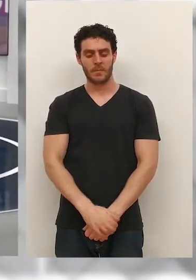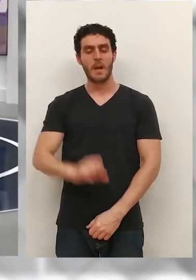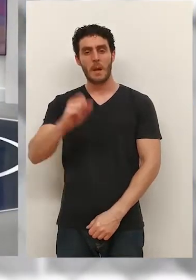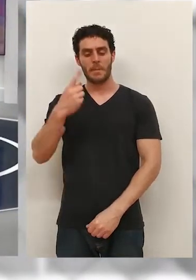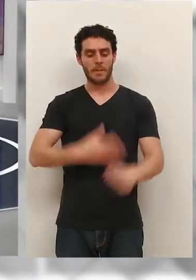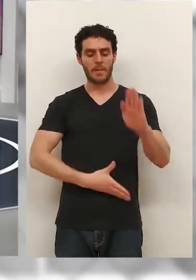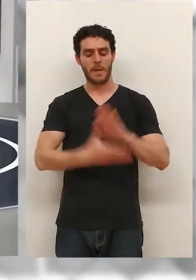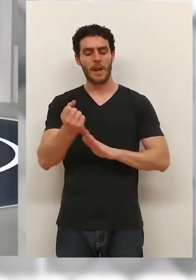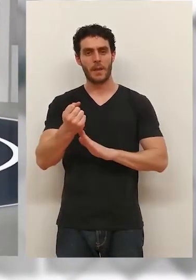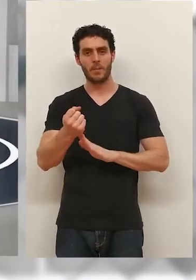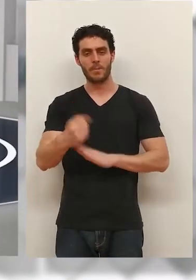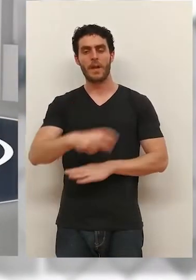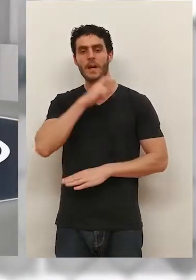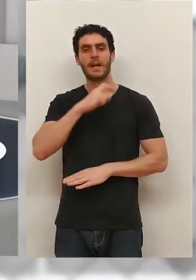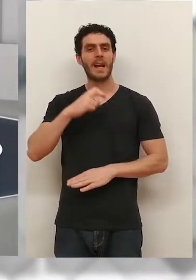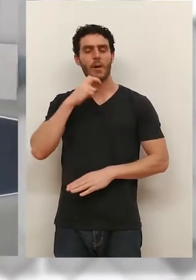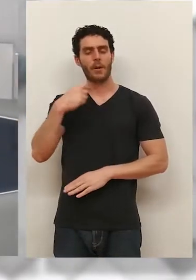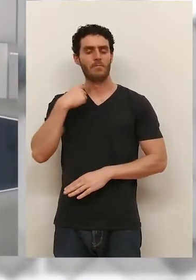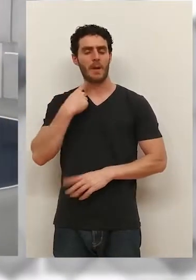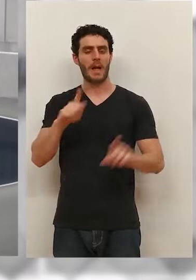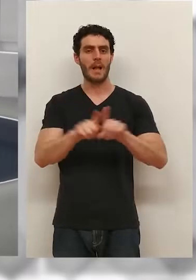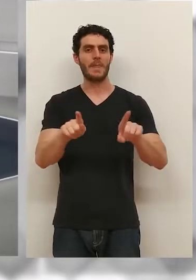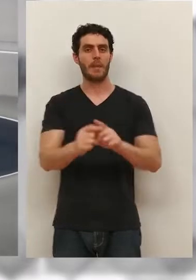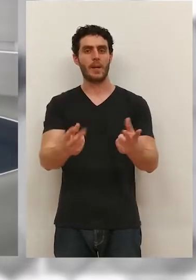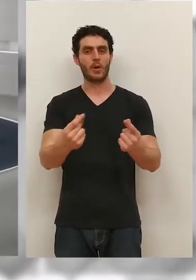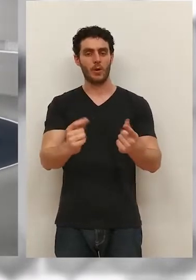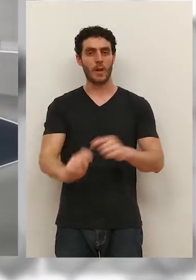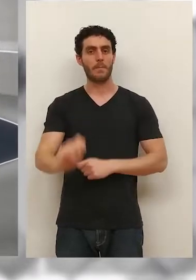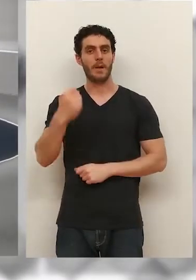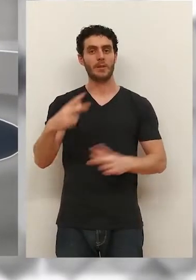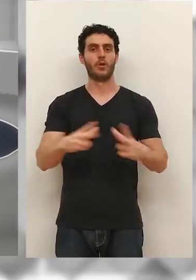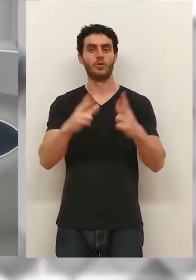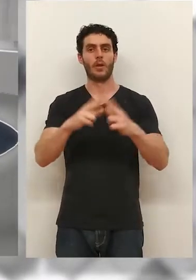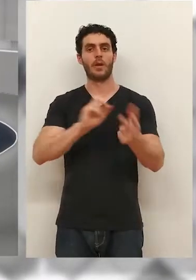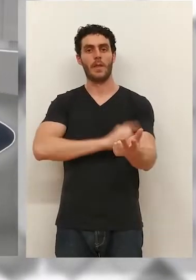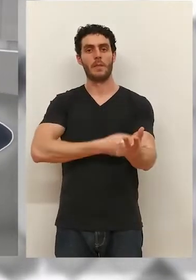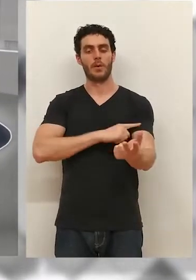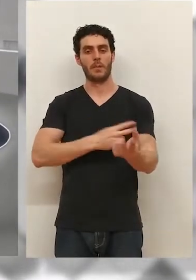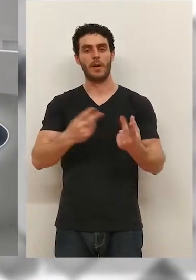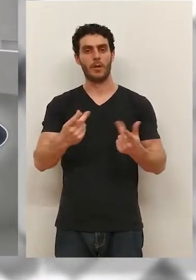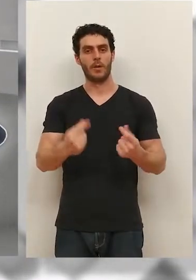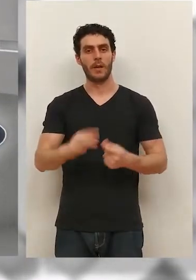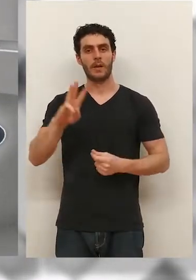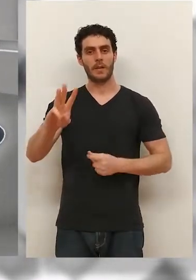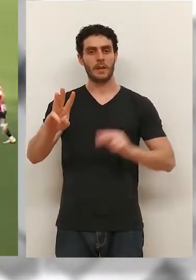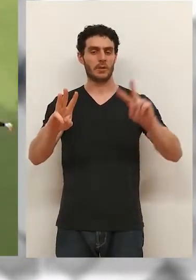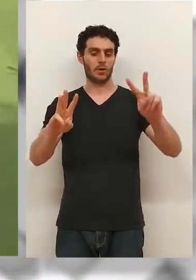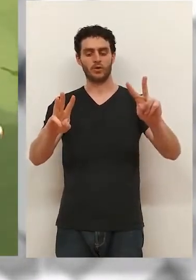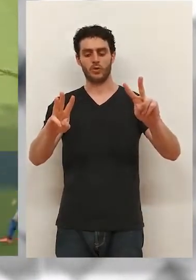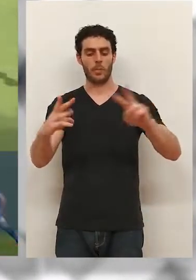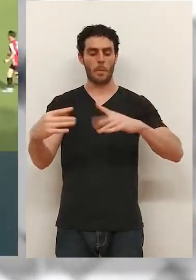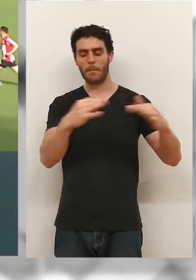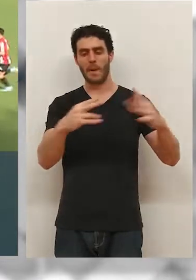Y en Primera Federación cayó el Calahorra en la planilla y el derbi logroñés se resolvió con una victoria de la Sociedad Deportiva Logroñés por